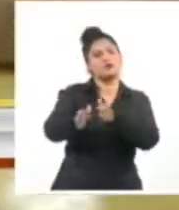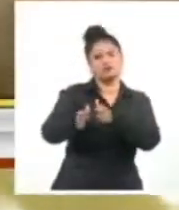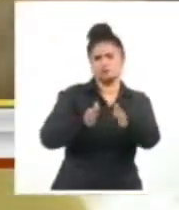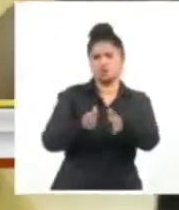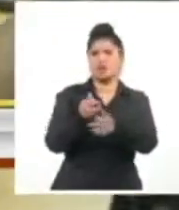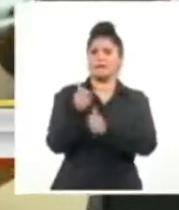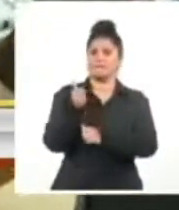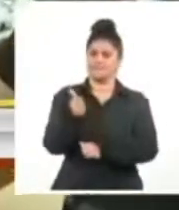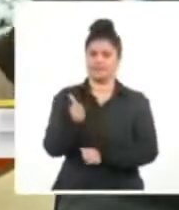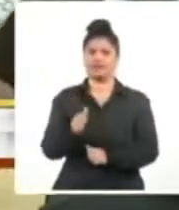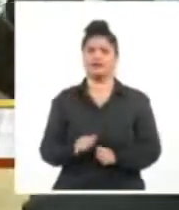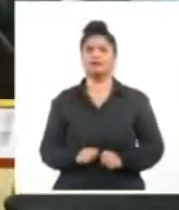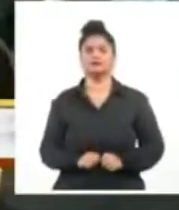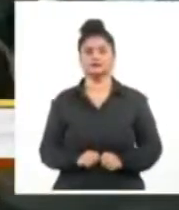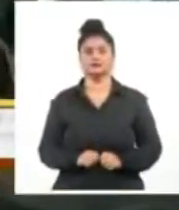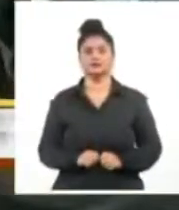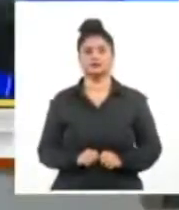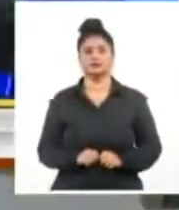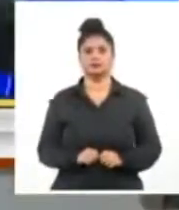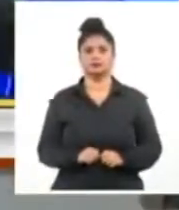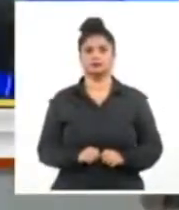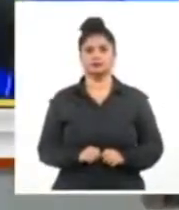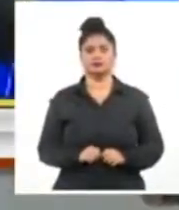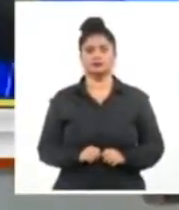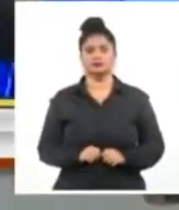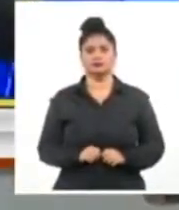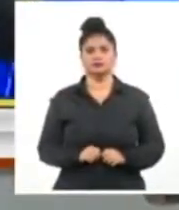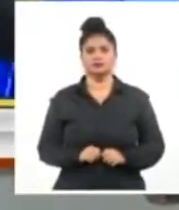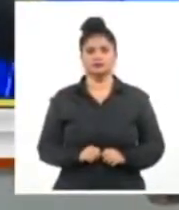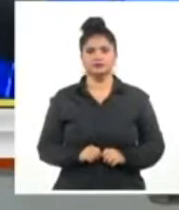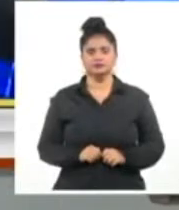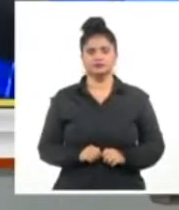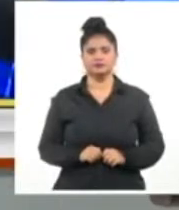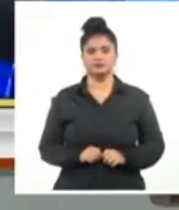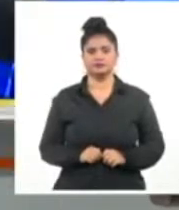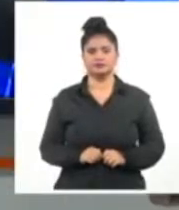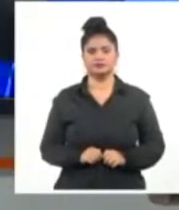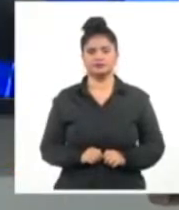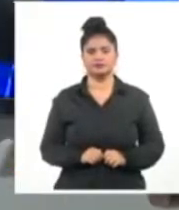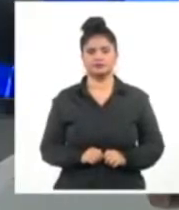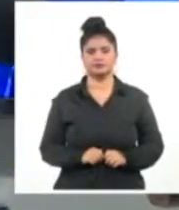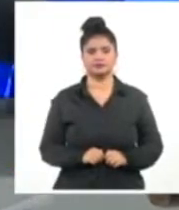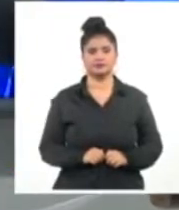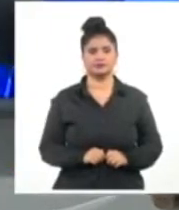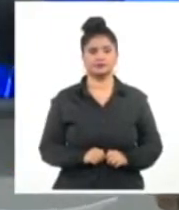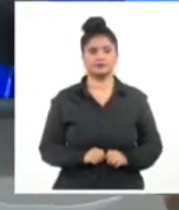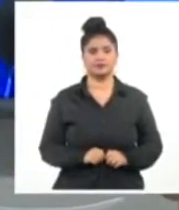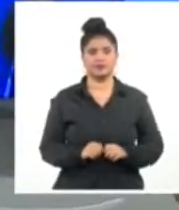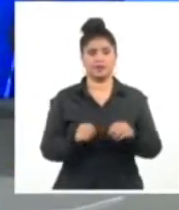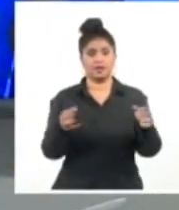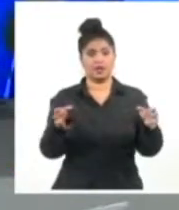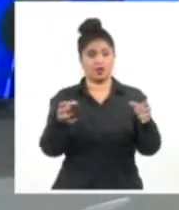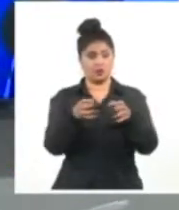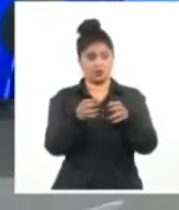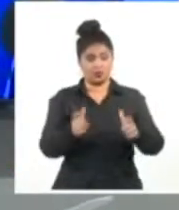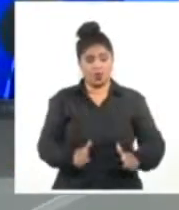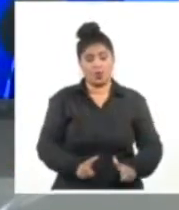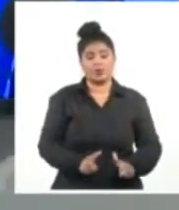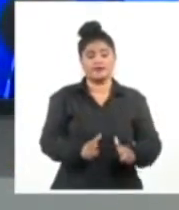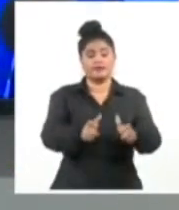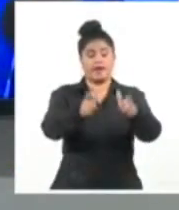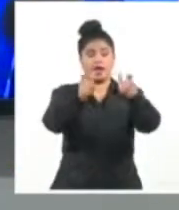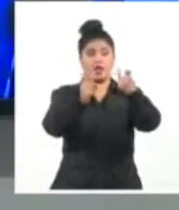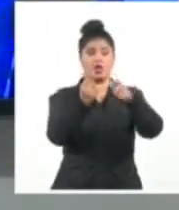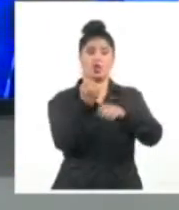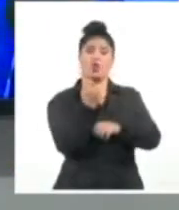estar cercana, o sea, entraría cercana a este horario pico. Y la unidad, le decía que la unidad